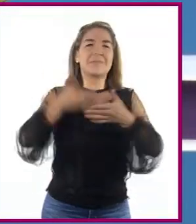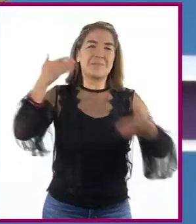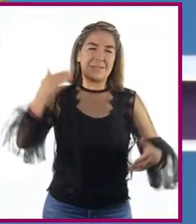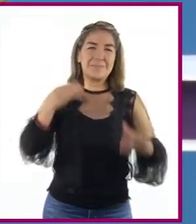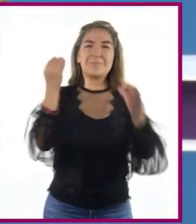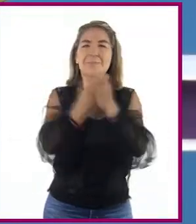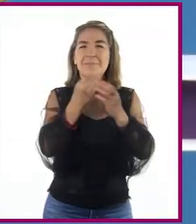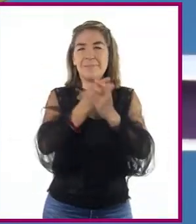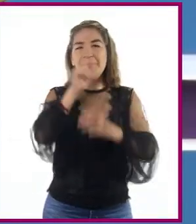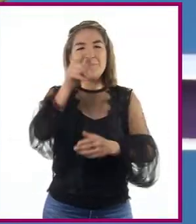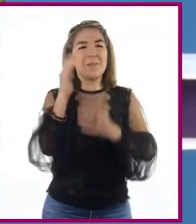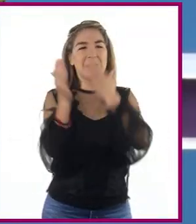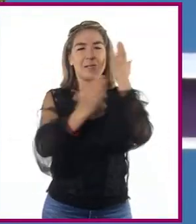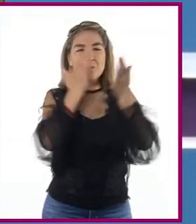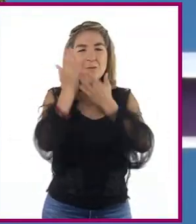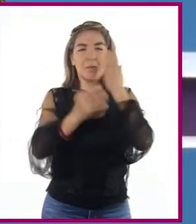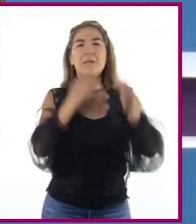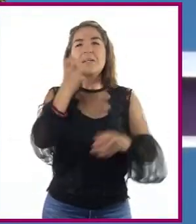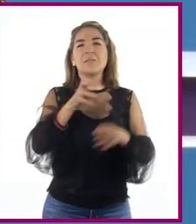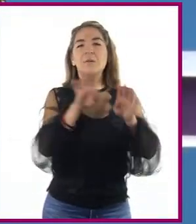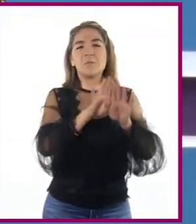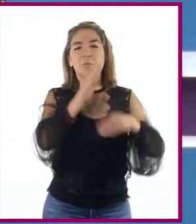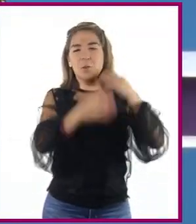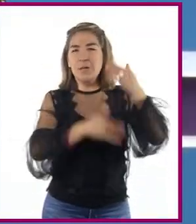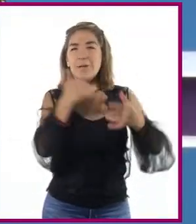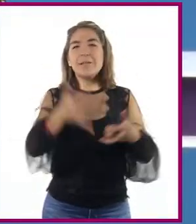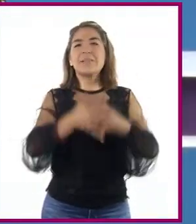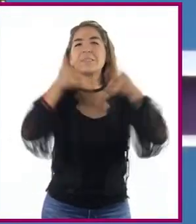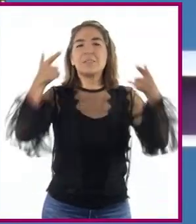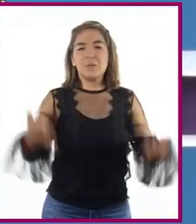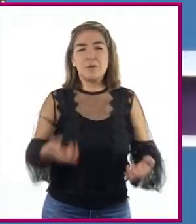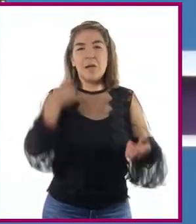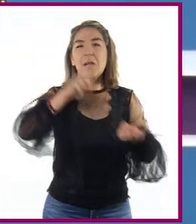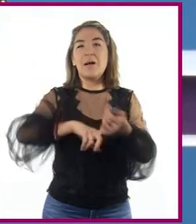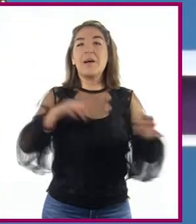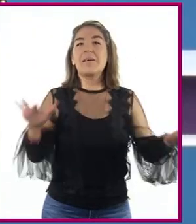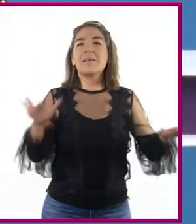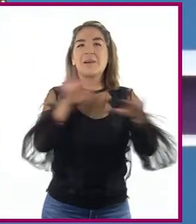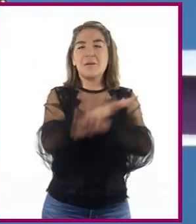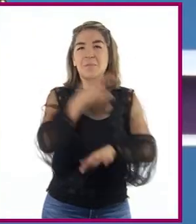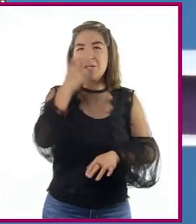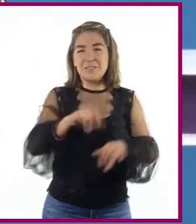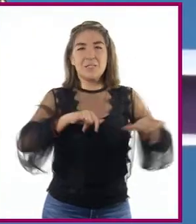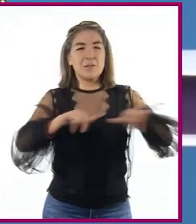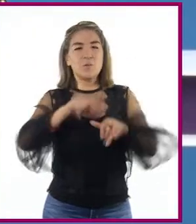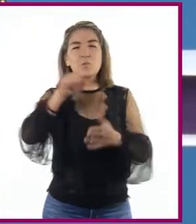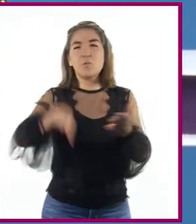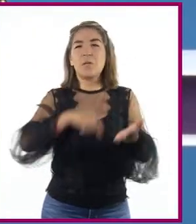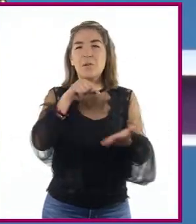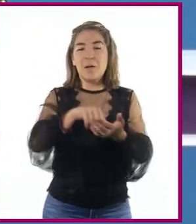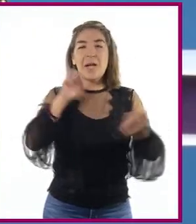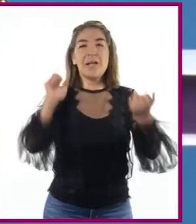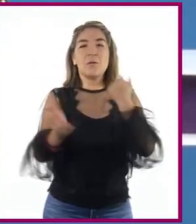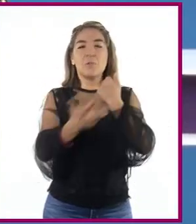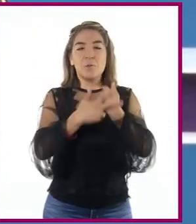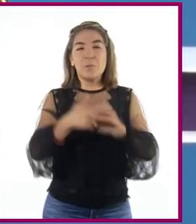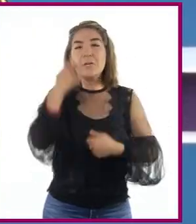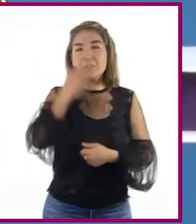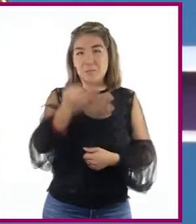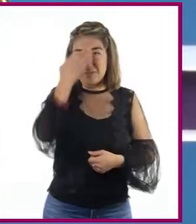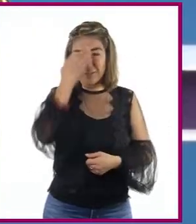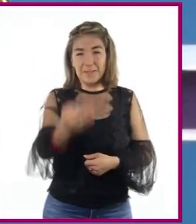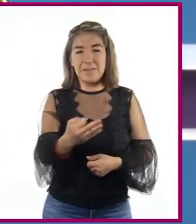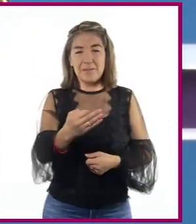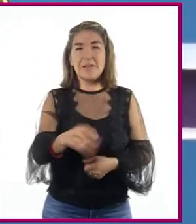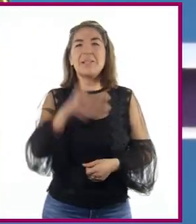anterior estudiaron hechos y procesos históricos que transformaron la geografía europea durante los